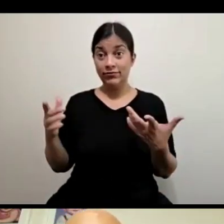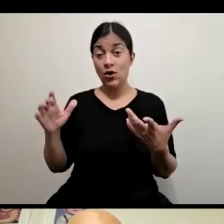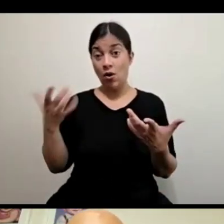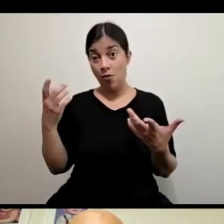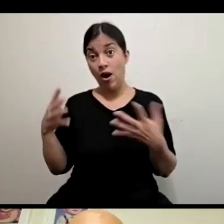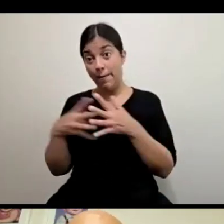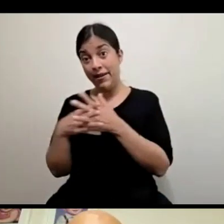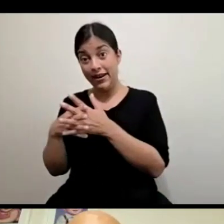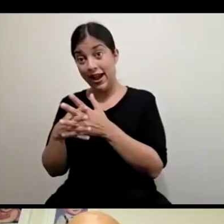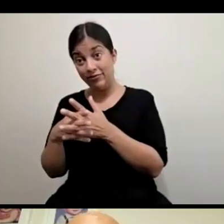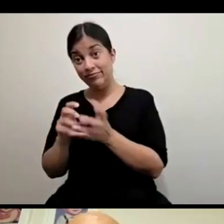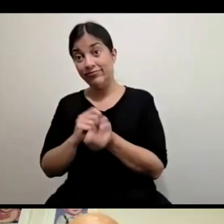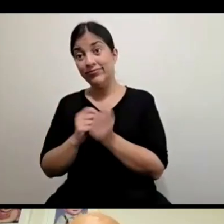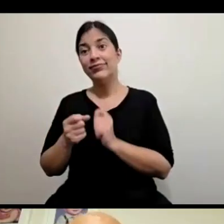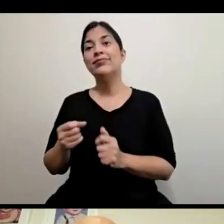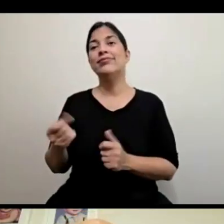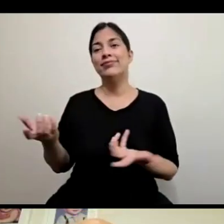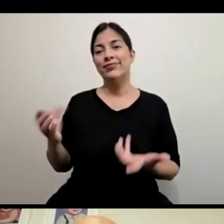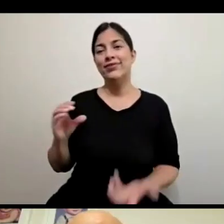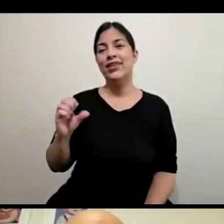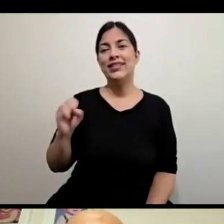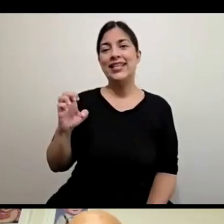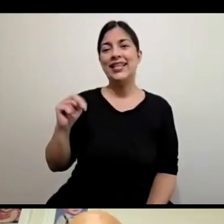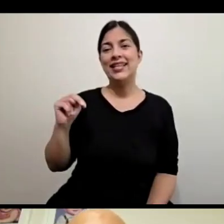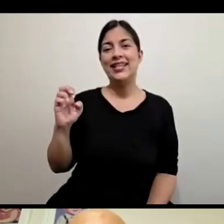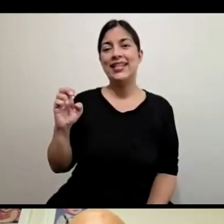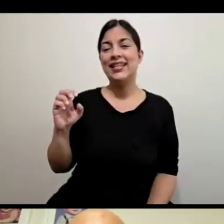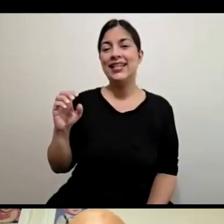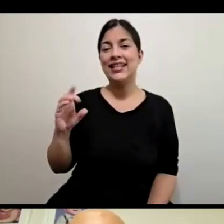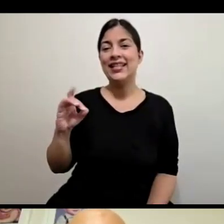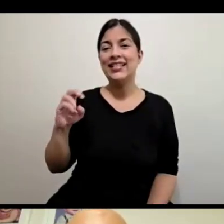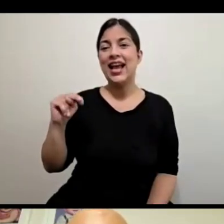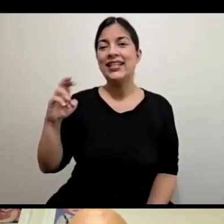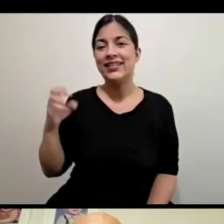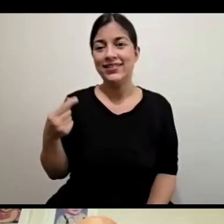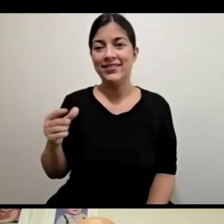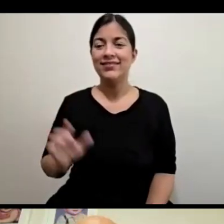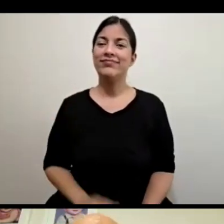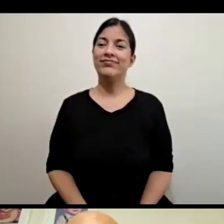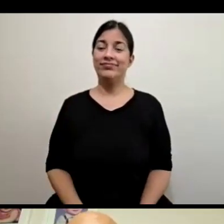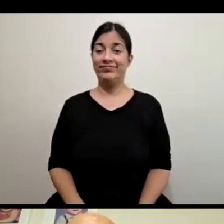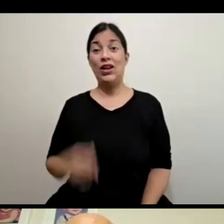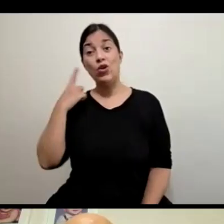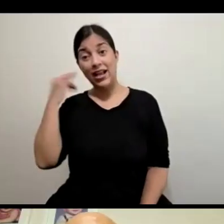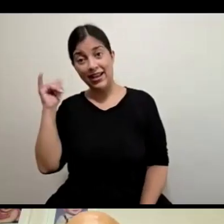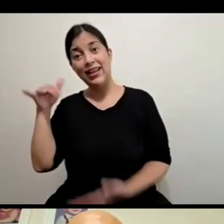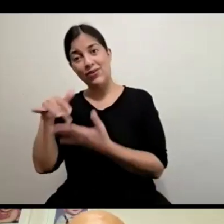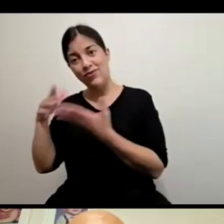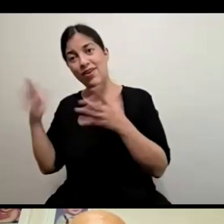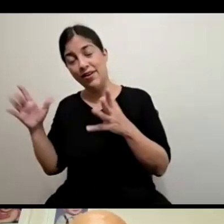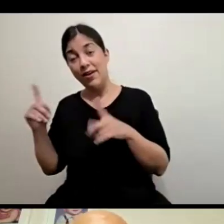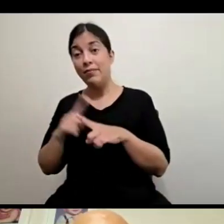traducen escenógrafo, es scene designer. Por lo tanto, pues, yo estudié scene design en Los Ángeles, pero me gusta que Svoboda